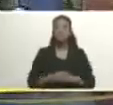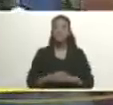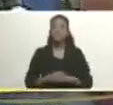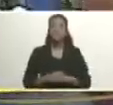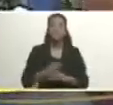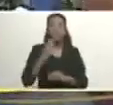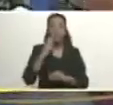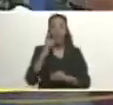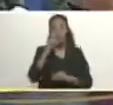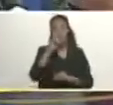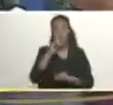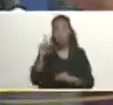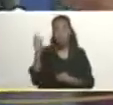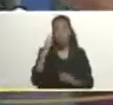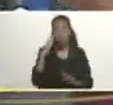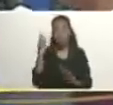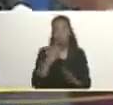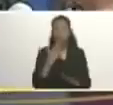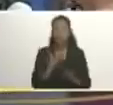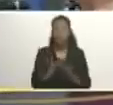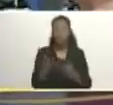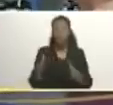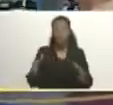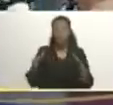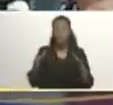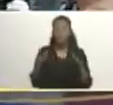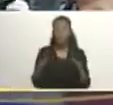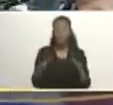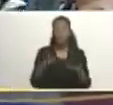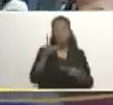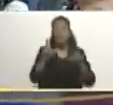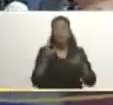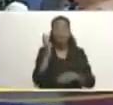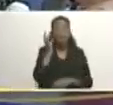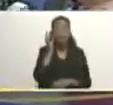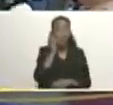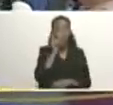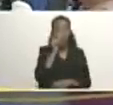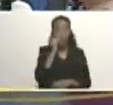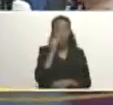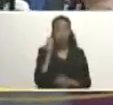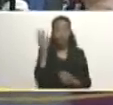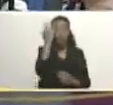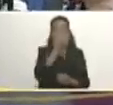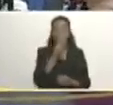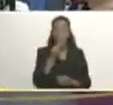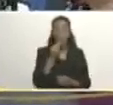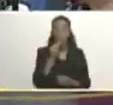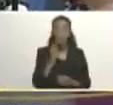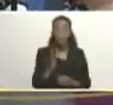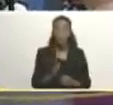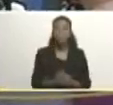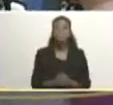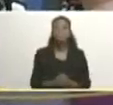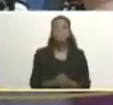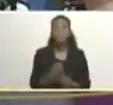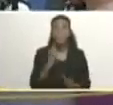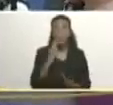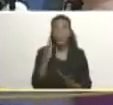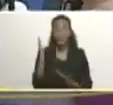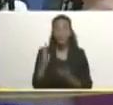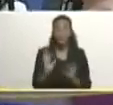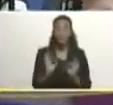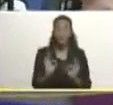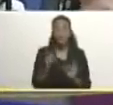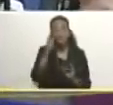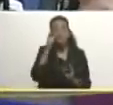aniversario. Le agradezco mucho, pues, a estas mujeres, a esta juventud, y tengan la